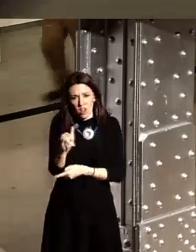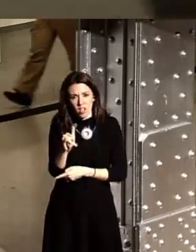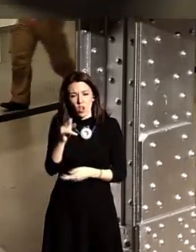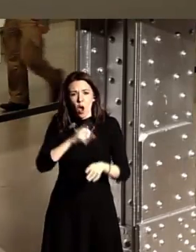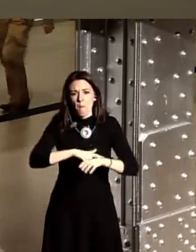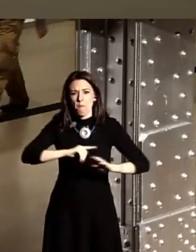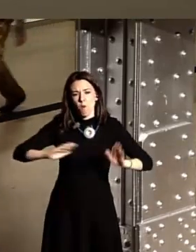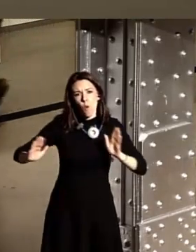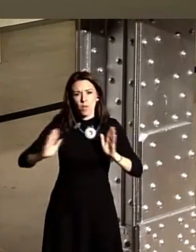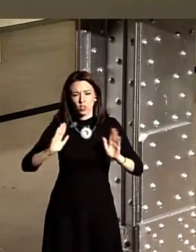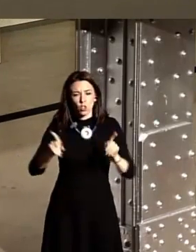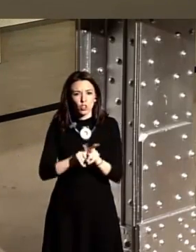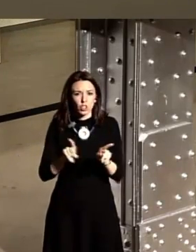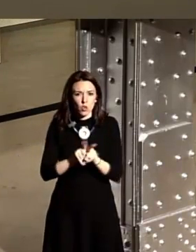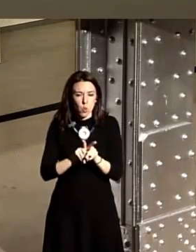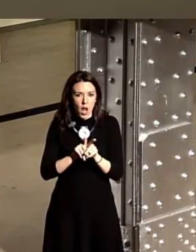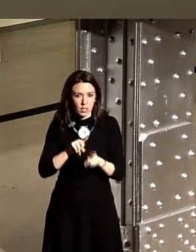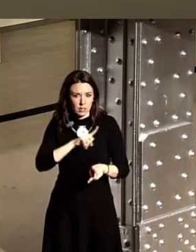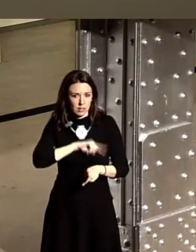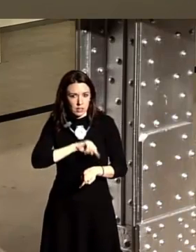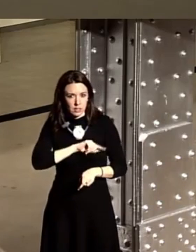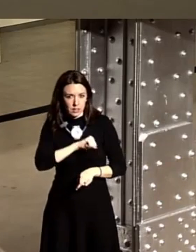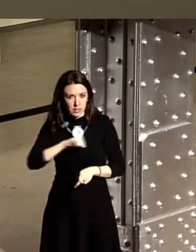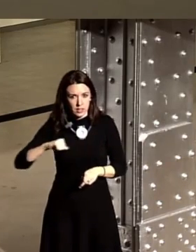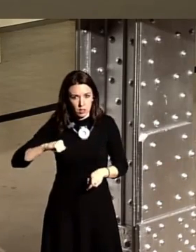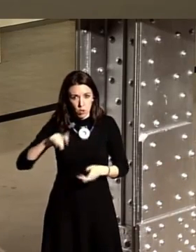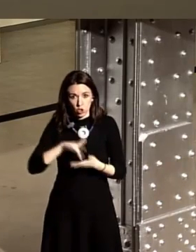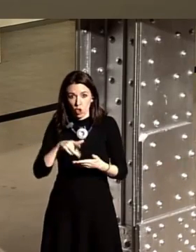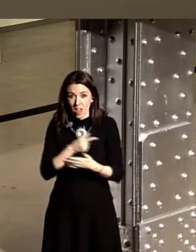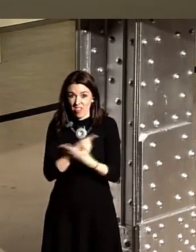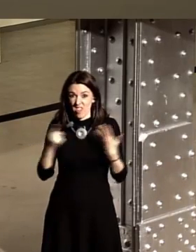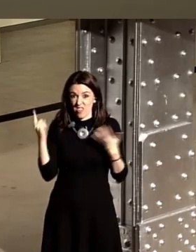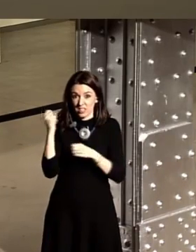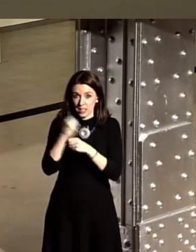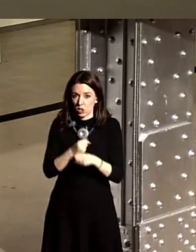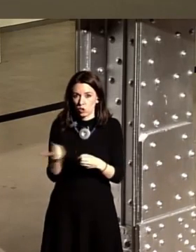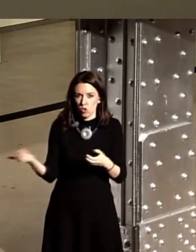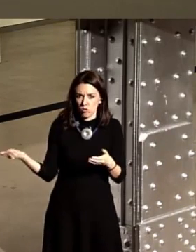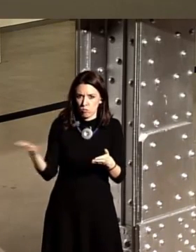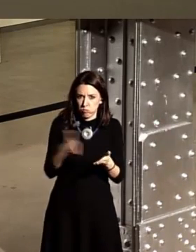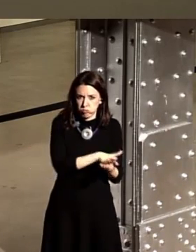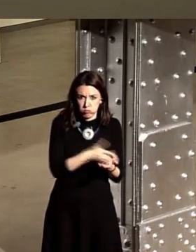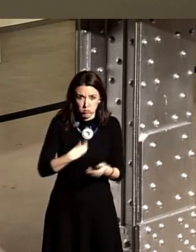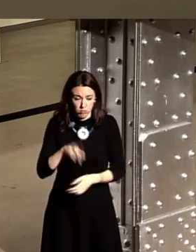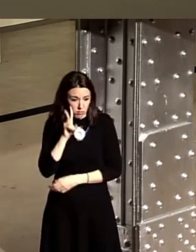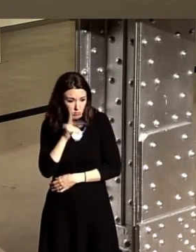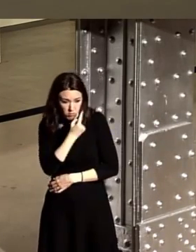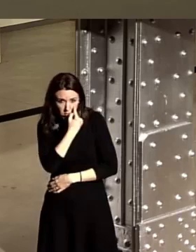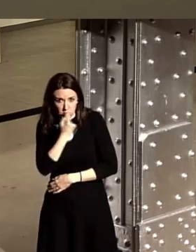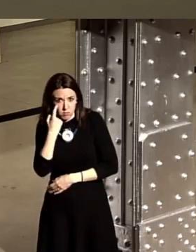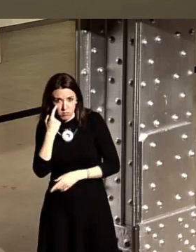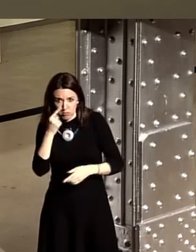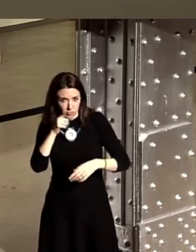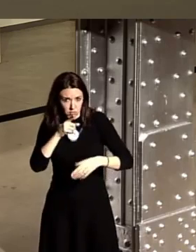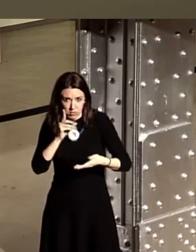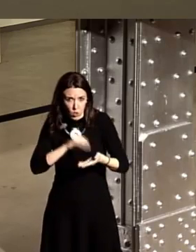momentos muy íntimos. A lo largo de los últimos 16 años ha muerto mucha gente delante de mí en distintas